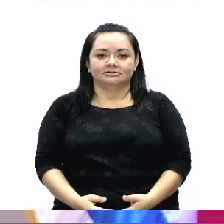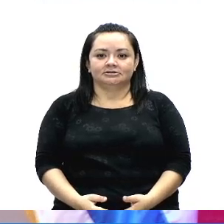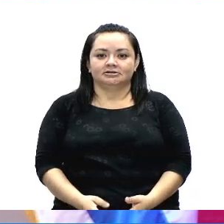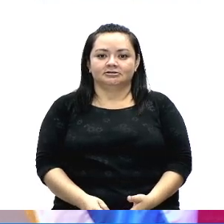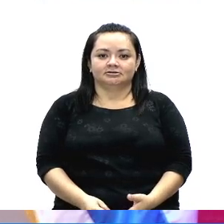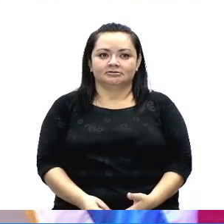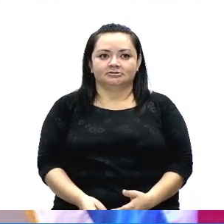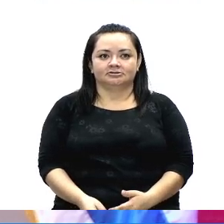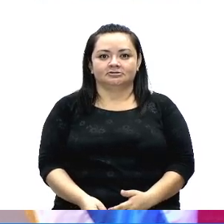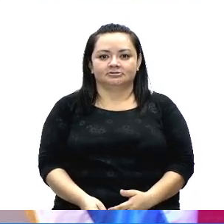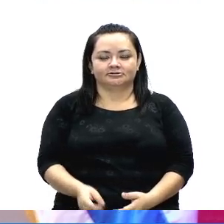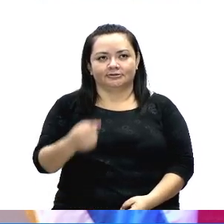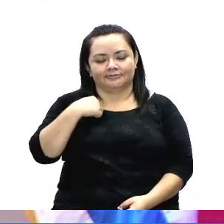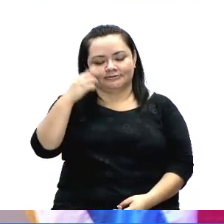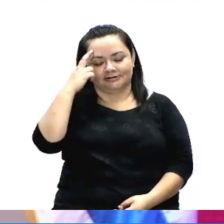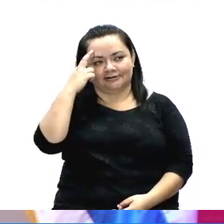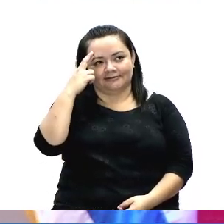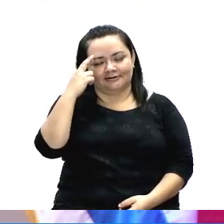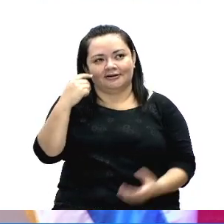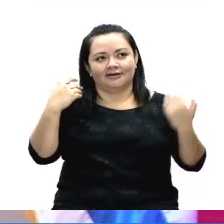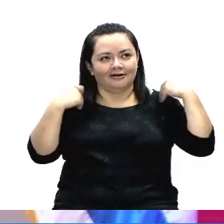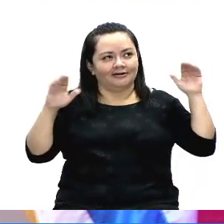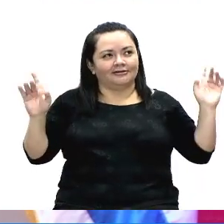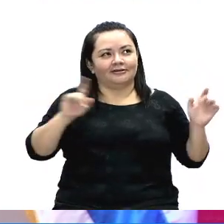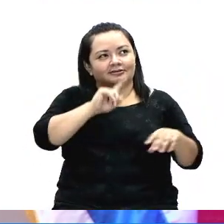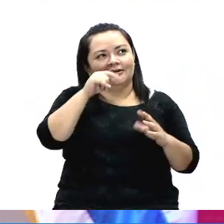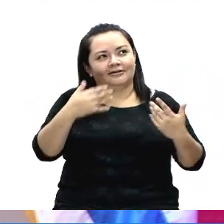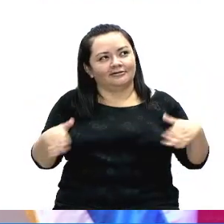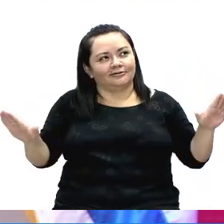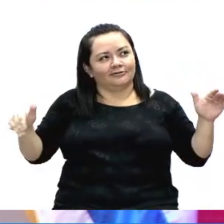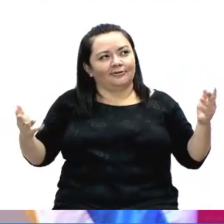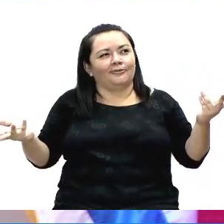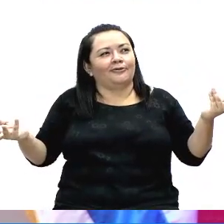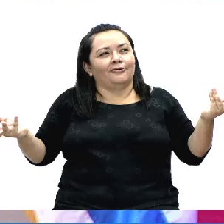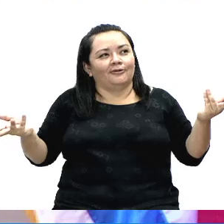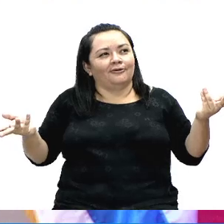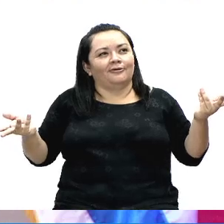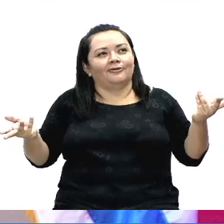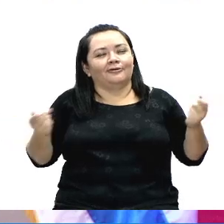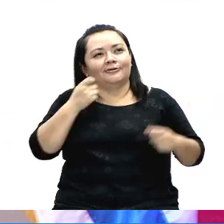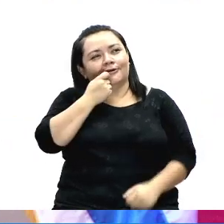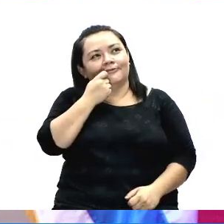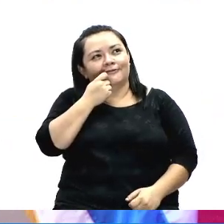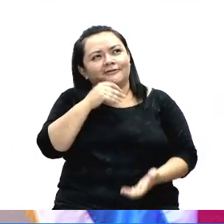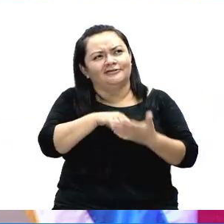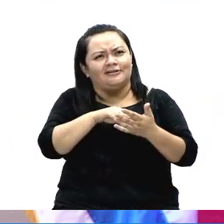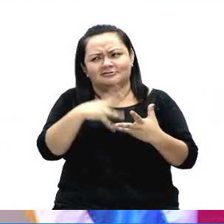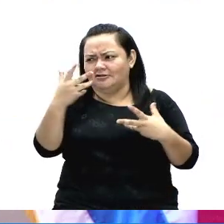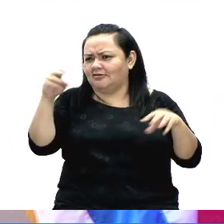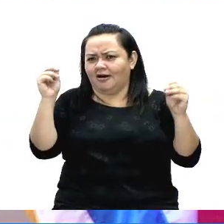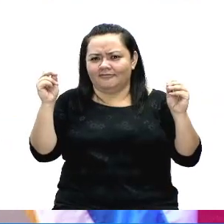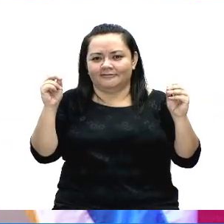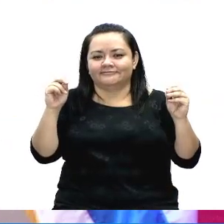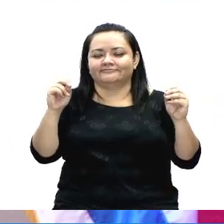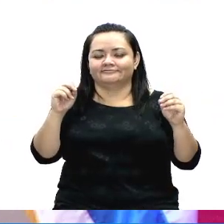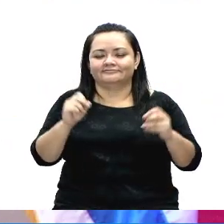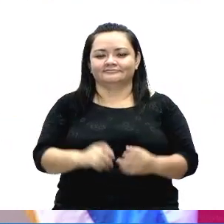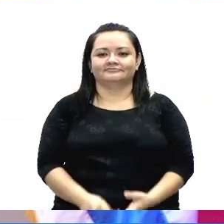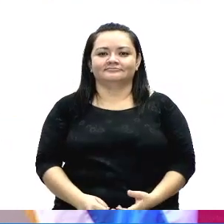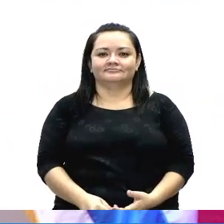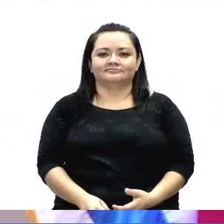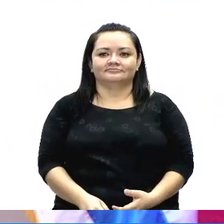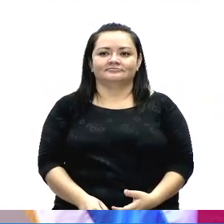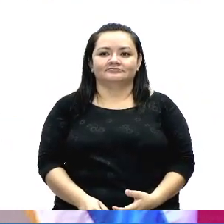yo meditaba en la sala sobre las como las alas del águila como si israel de un solo lo sacaron sí